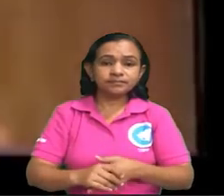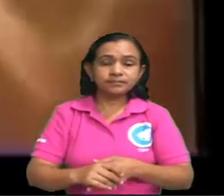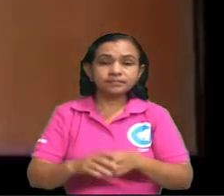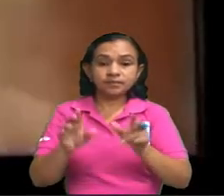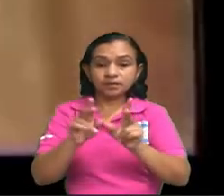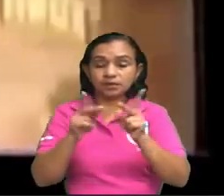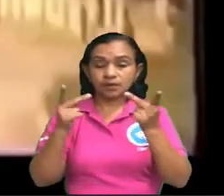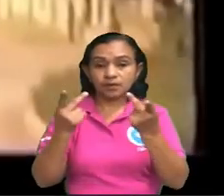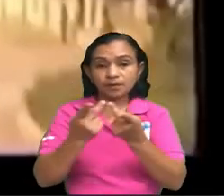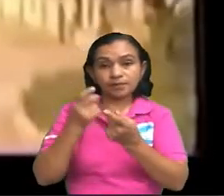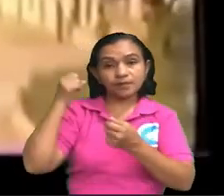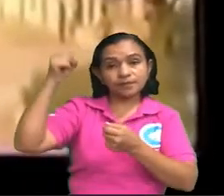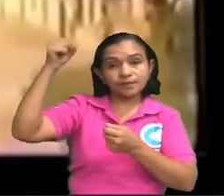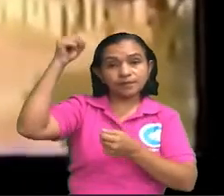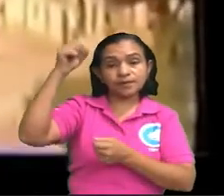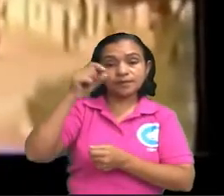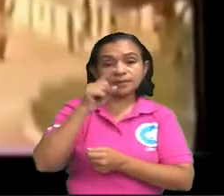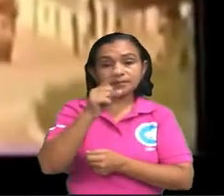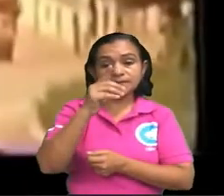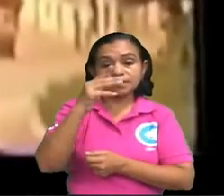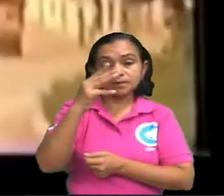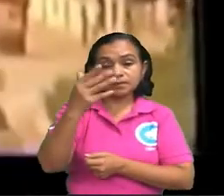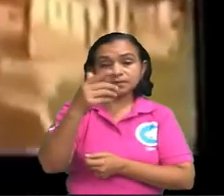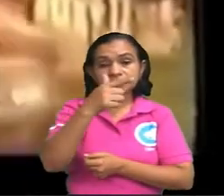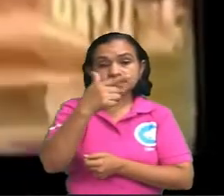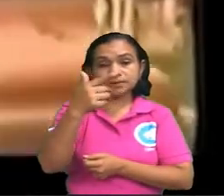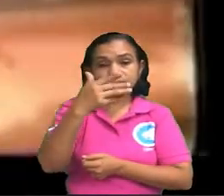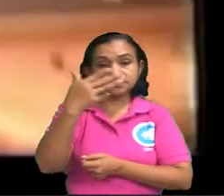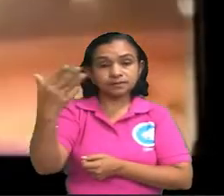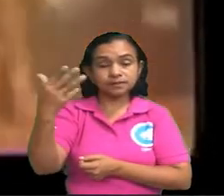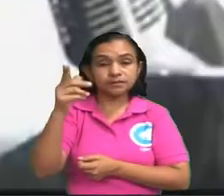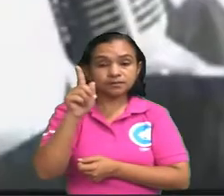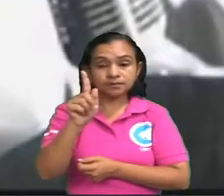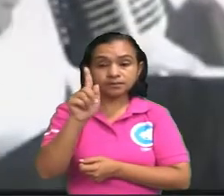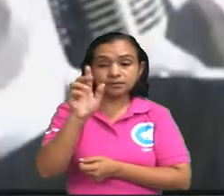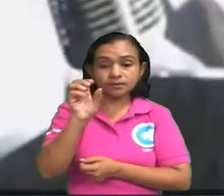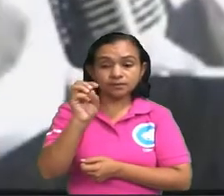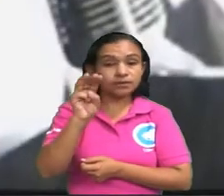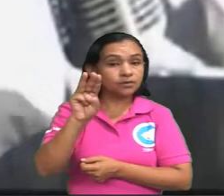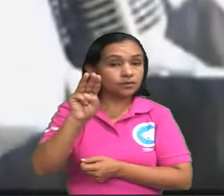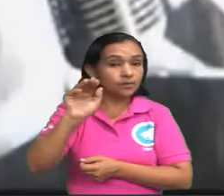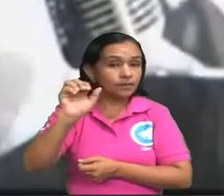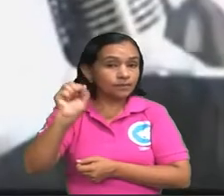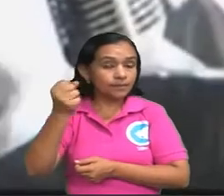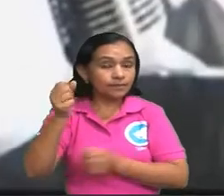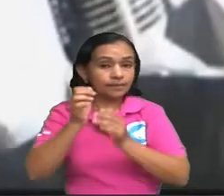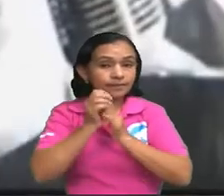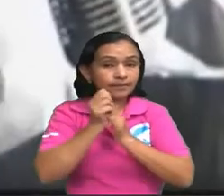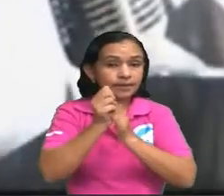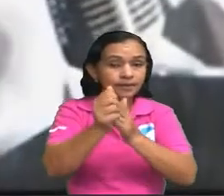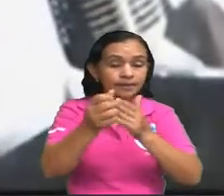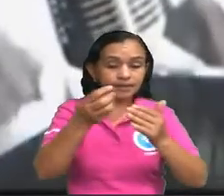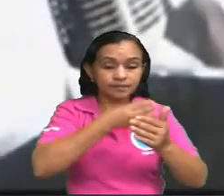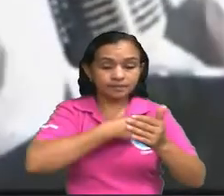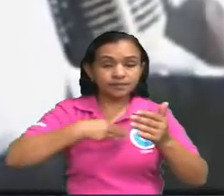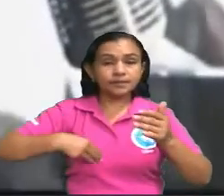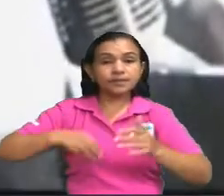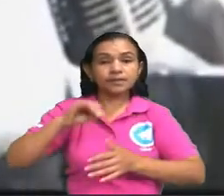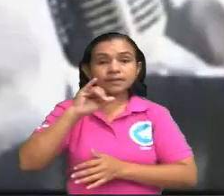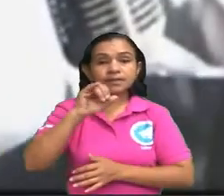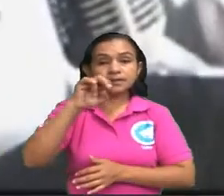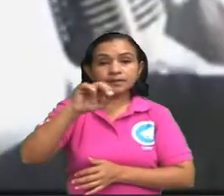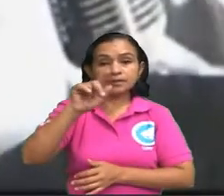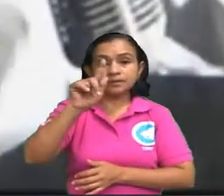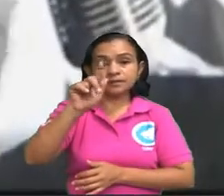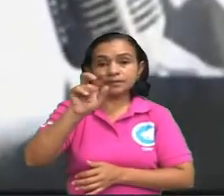el 19 de julio de 1979, el comandante Tomás Borges Martínez dirigiría el Ministerio del Interior. Dentro de